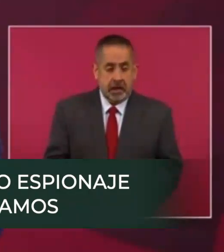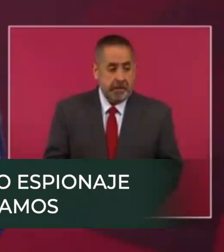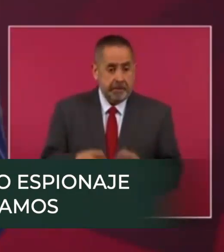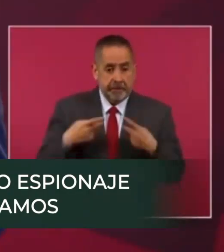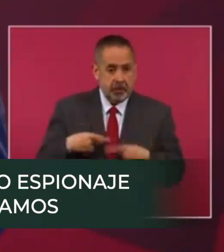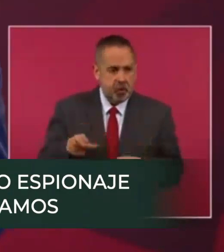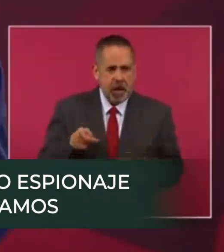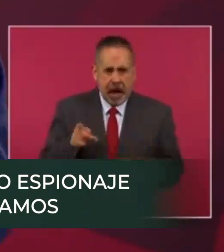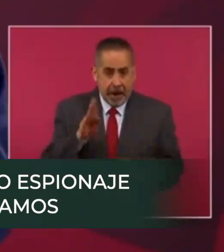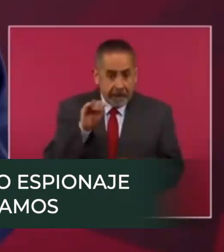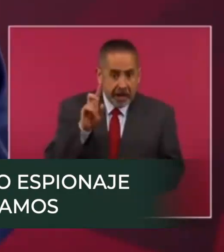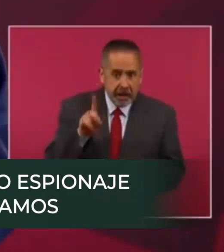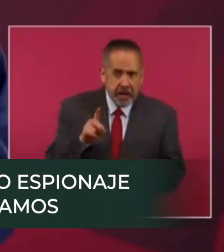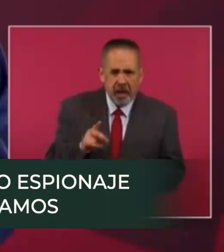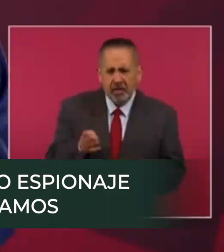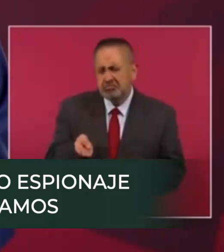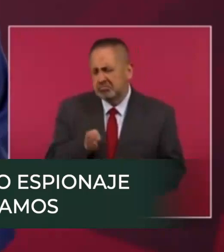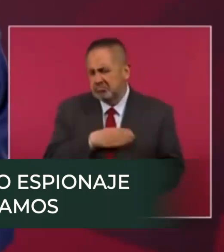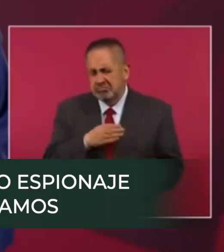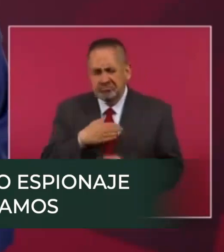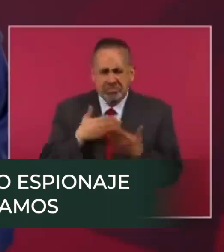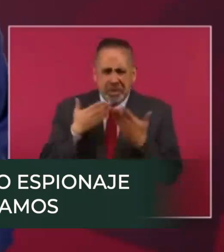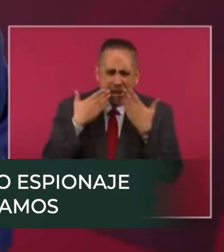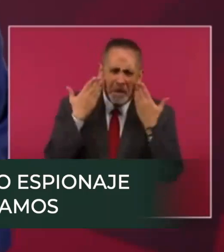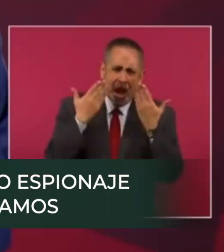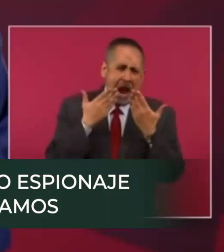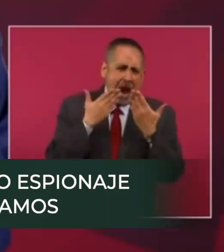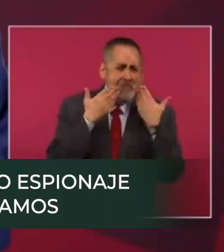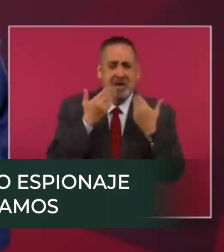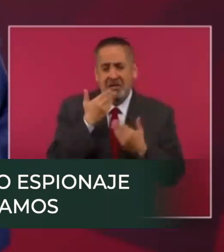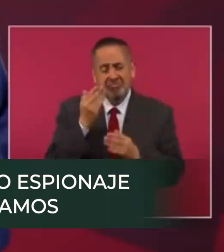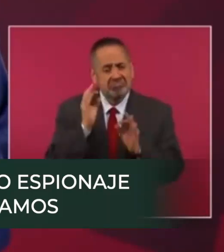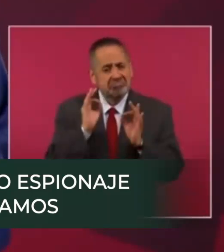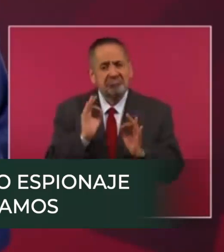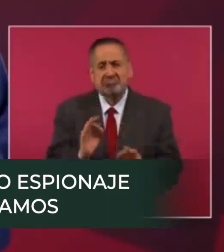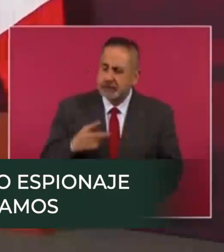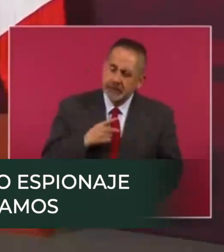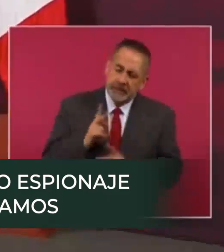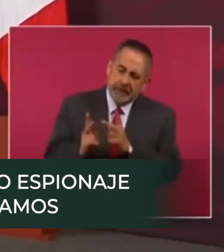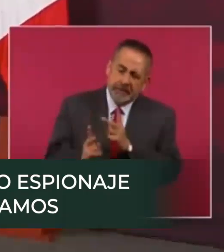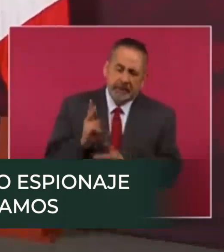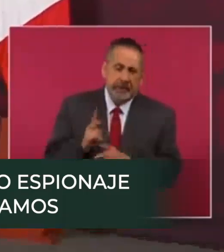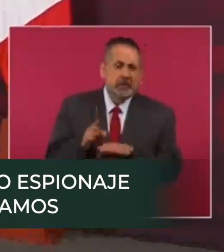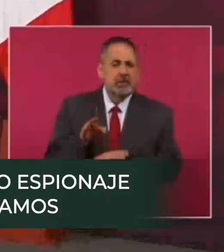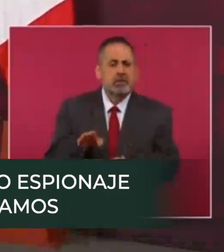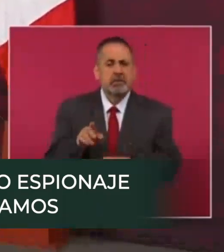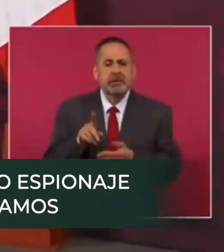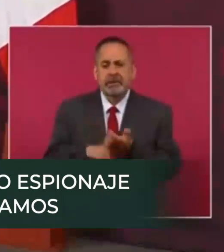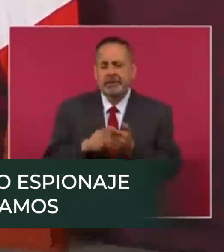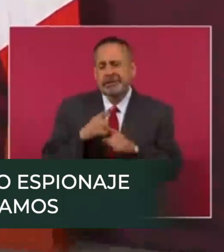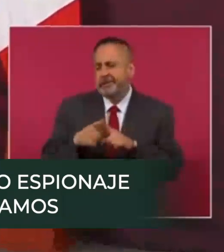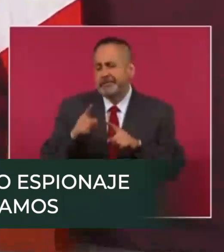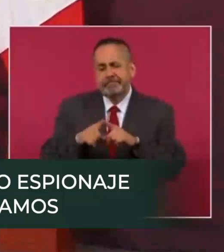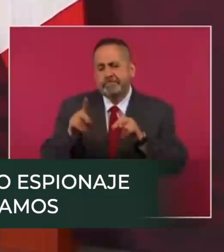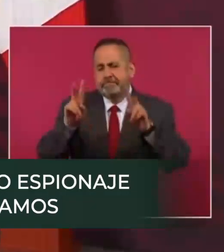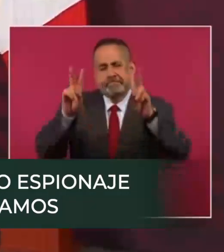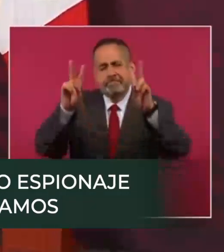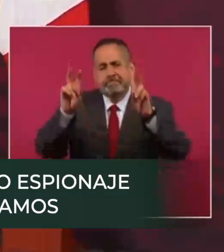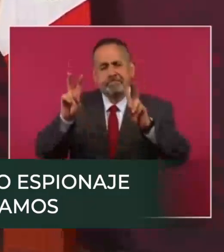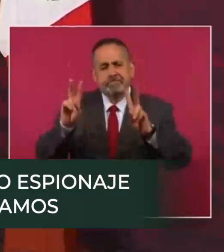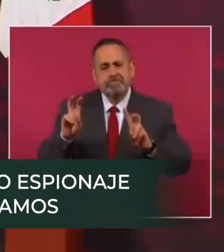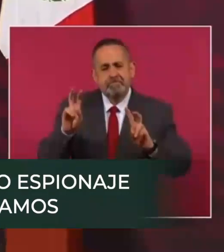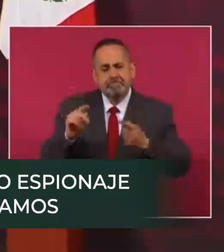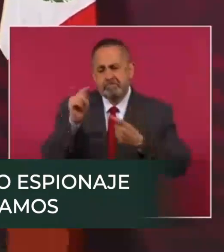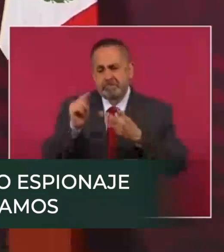hace es trabajo de inteligencia en coordinación con el Centro de Inteligencia del Estado y que tiene como propósito conocer sobre movimientos